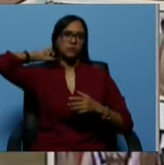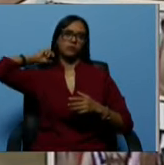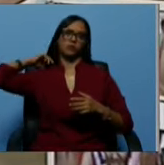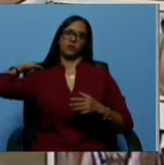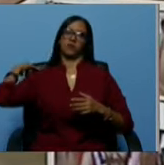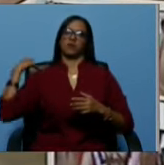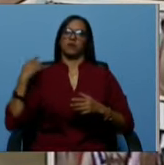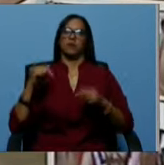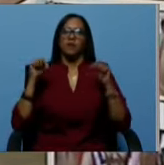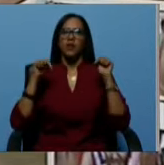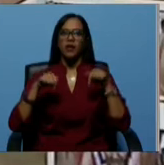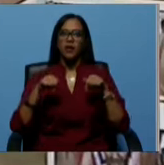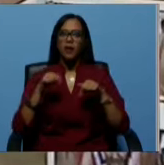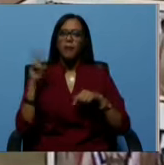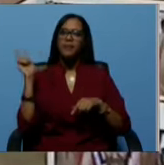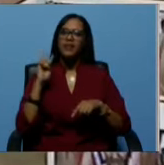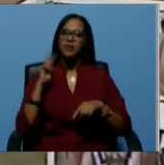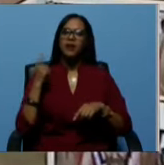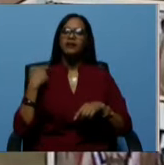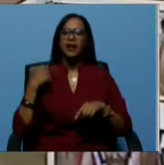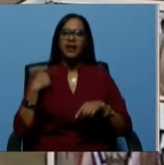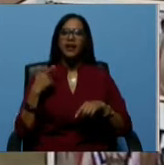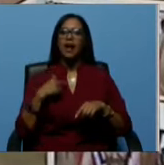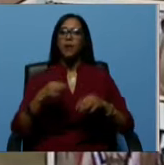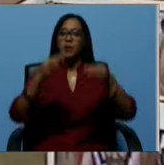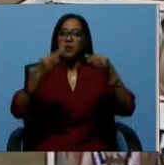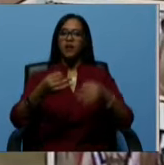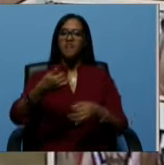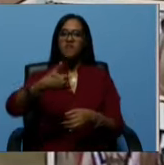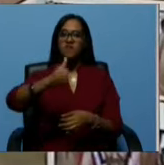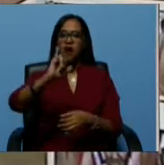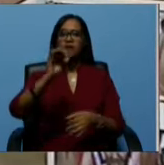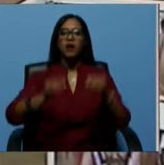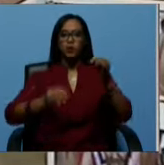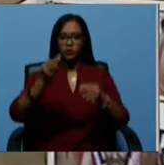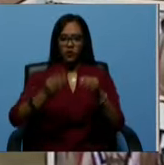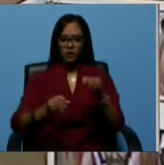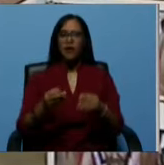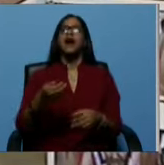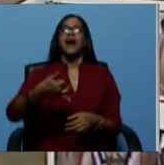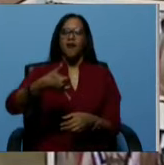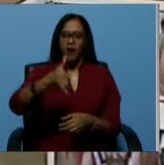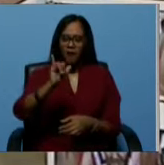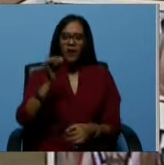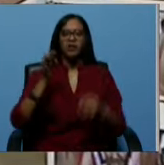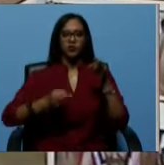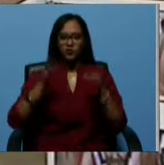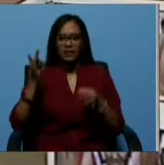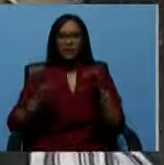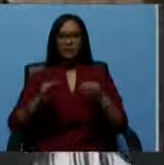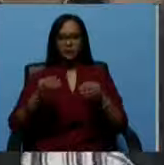Aquí en Venezuela, tengamos la certeza que va a haber justicia. Va a haber justicia.